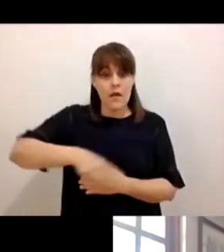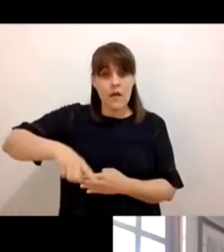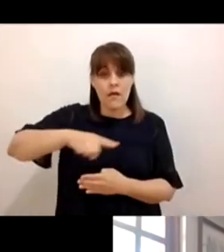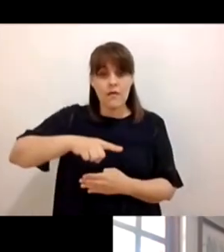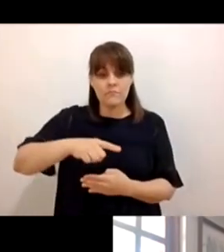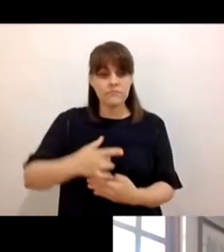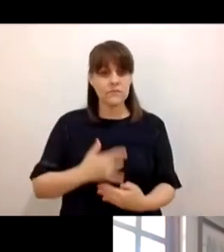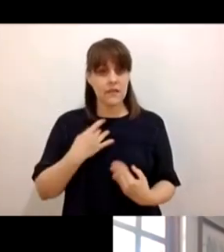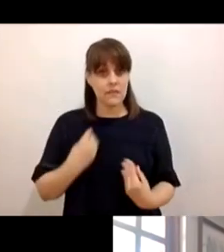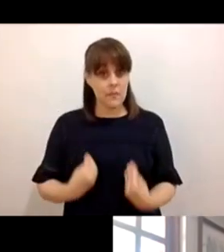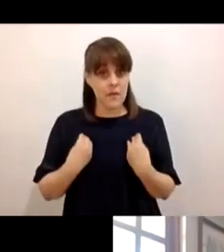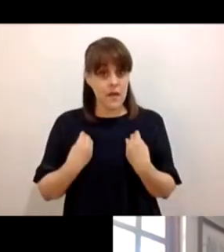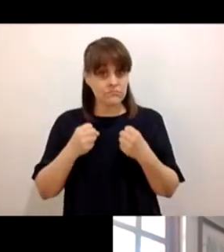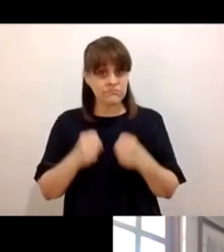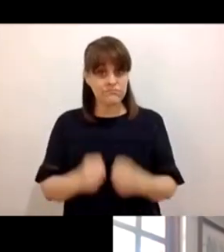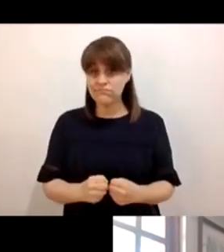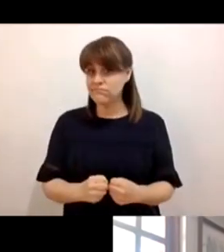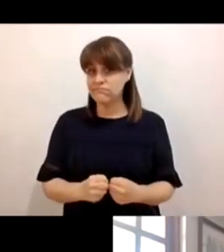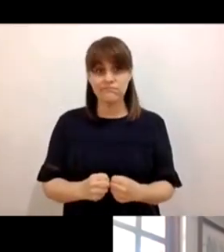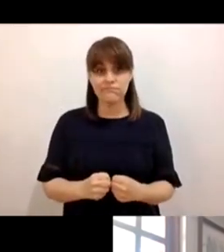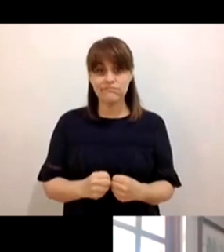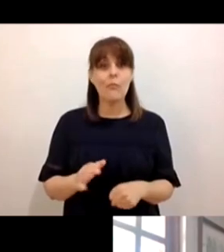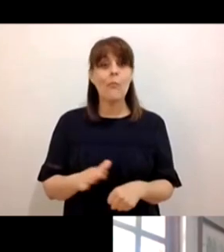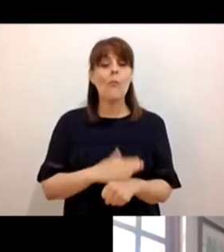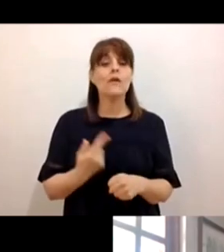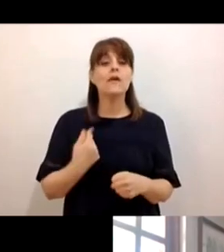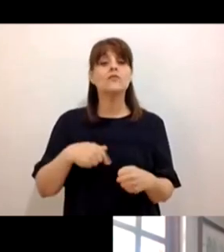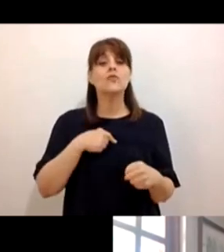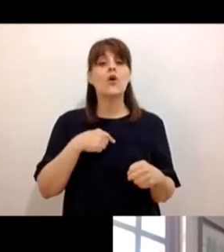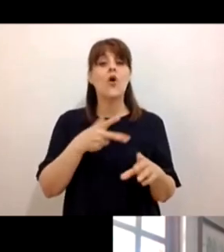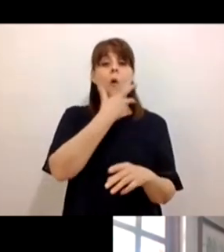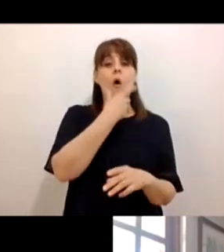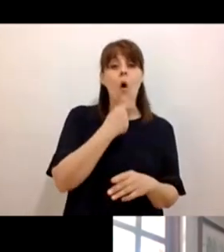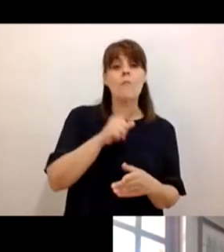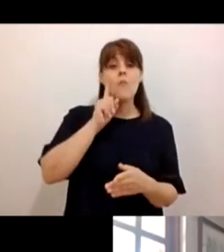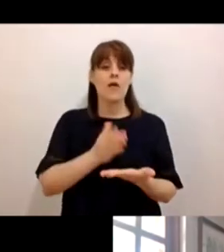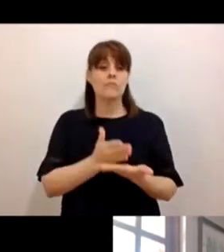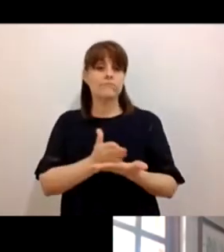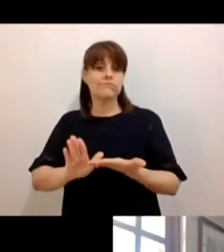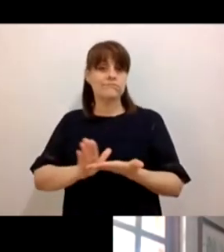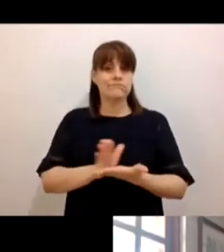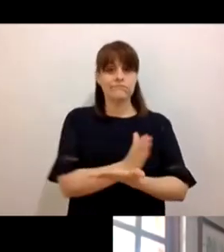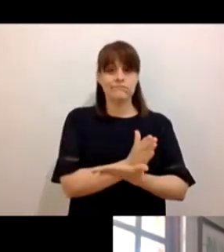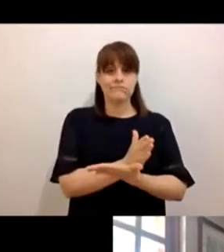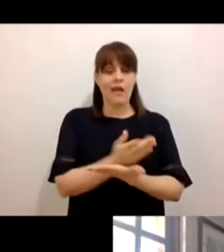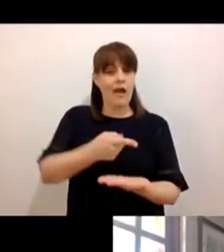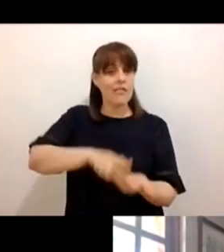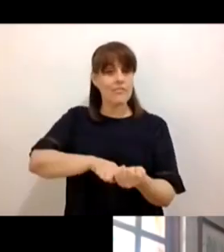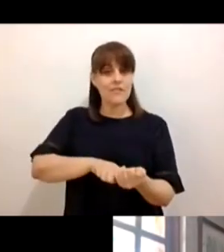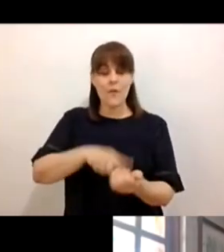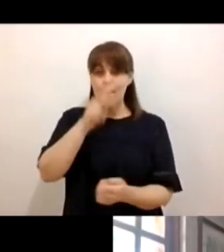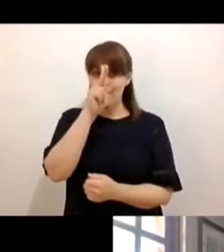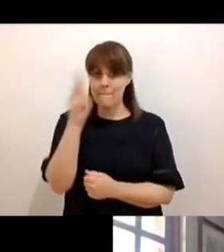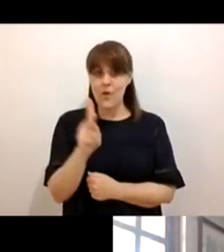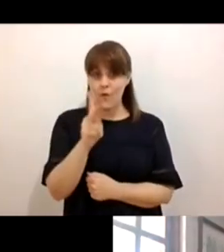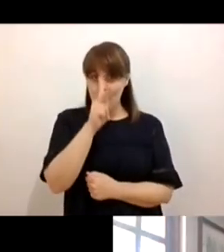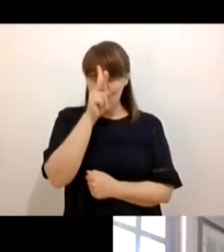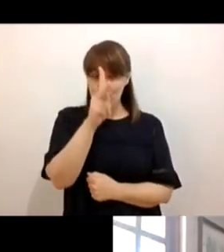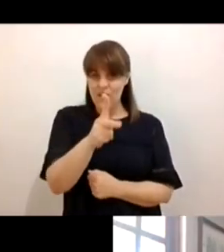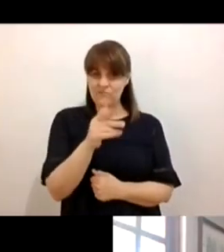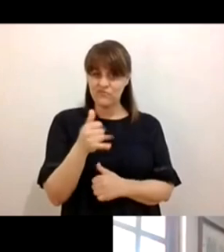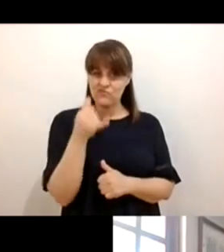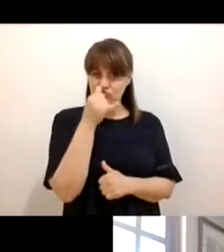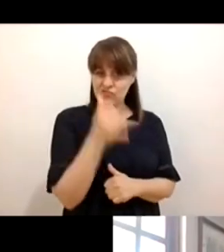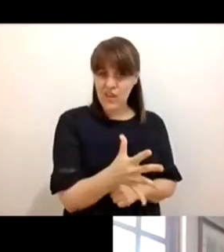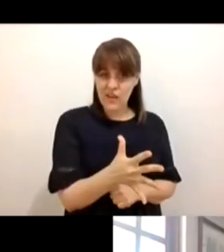mientras se sigan reforzando estereotipos de género que naturalizan la violencia como un elemento aleccionador